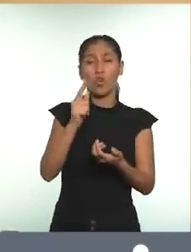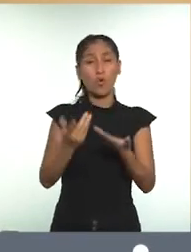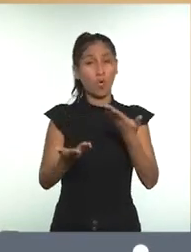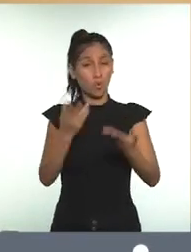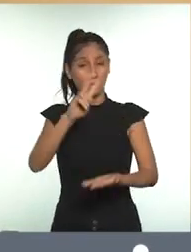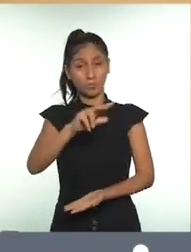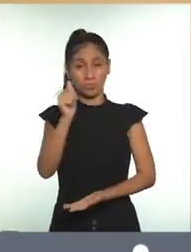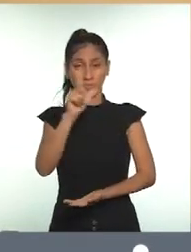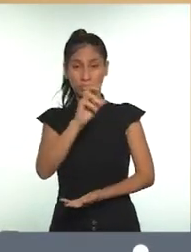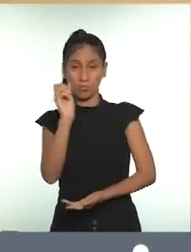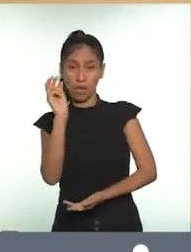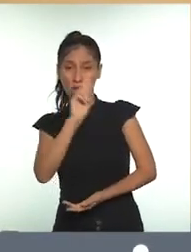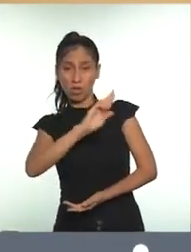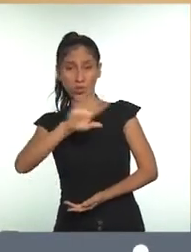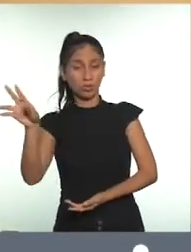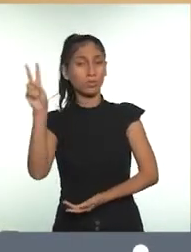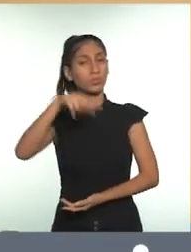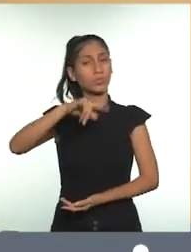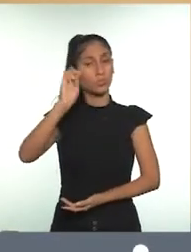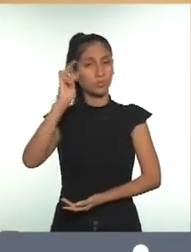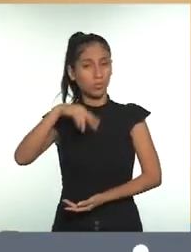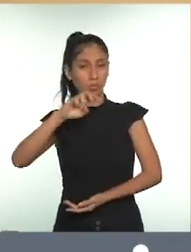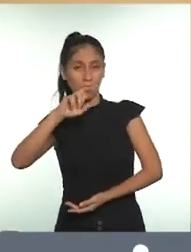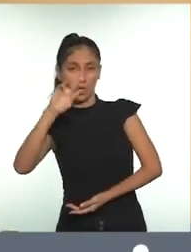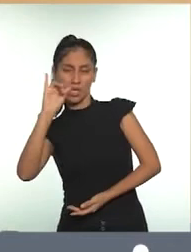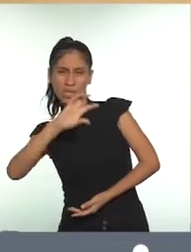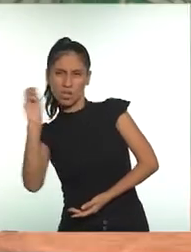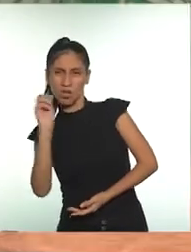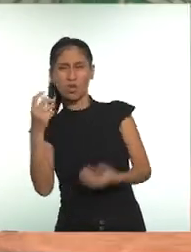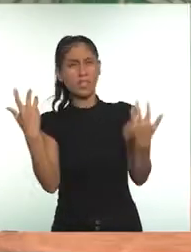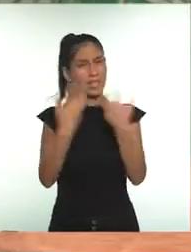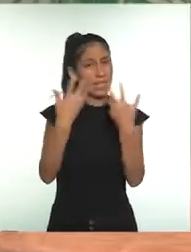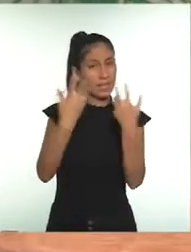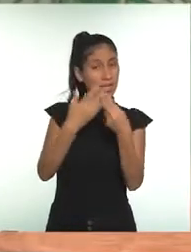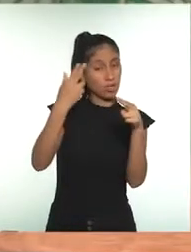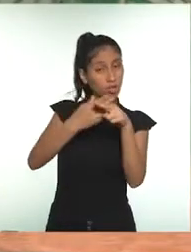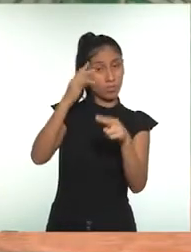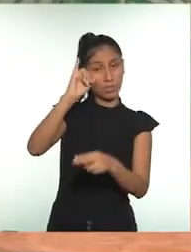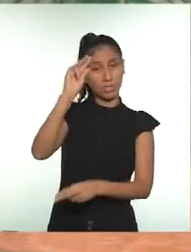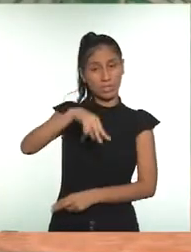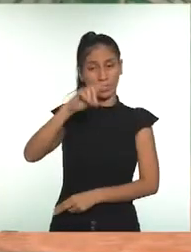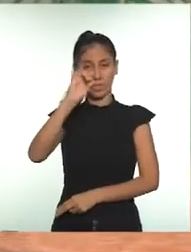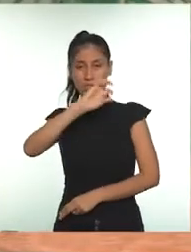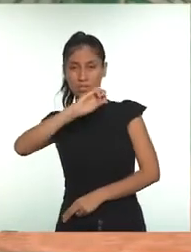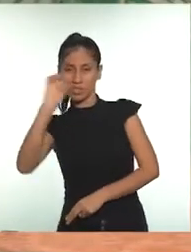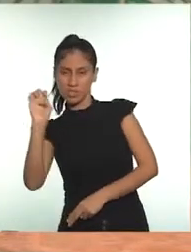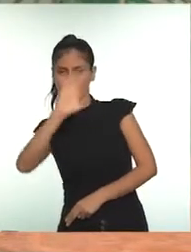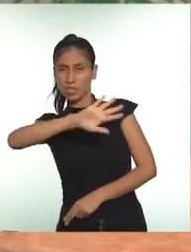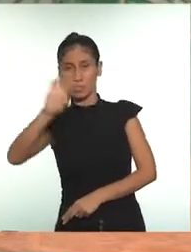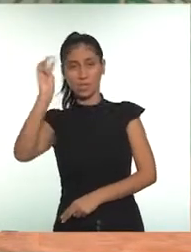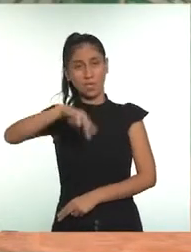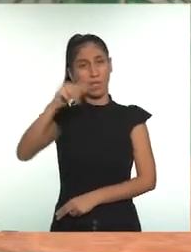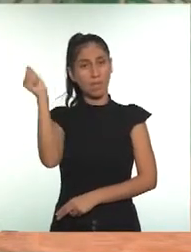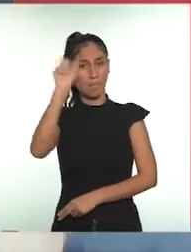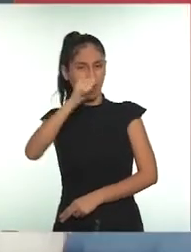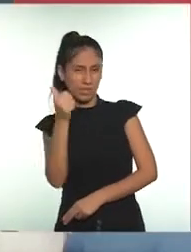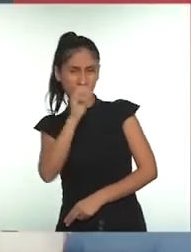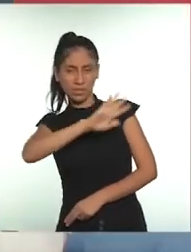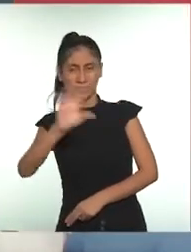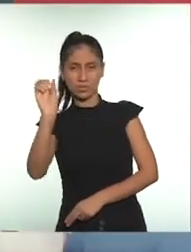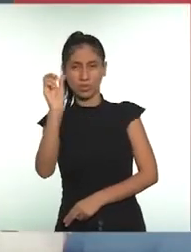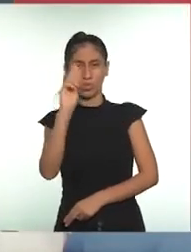con un valor numérico llamado índice de masa corporal. ¿Y qué información necesitan conocer para la obtención de este valor?